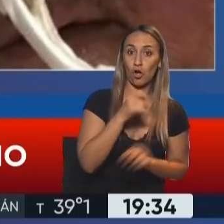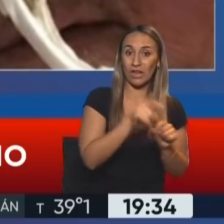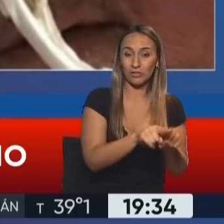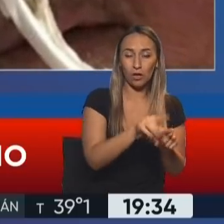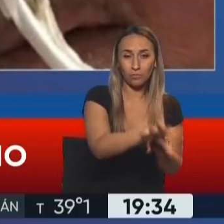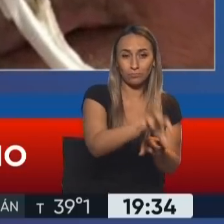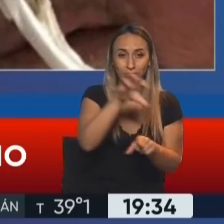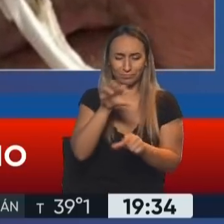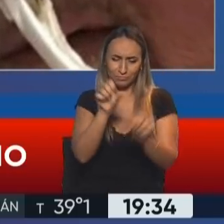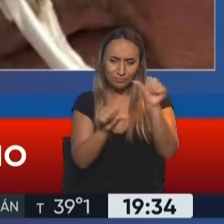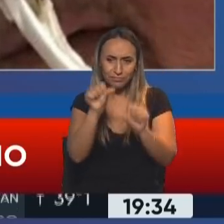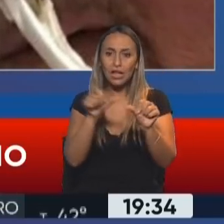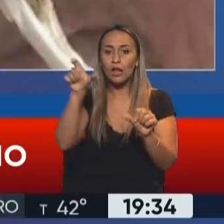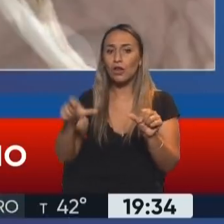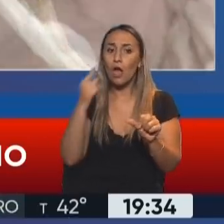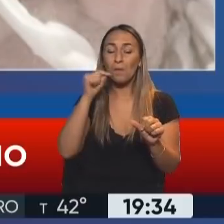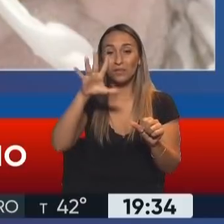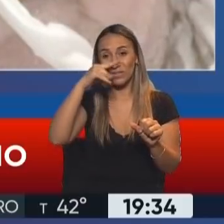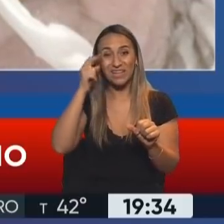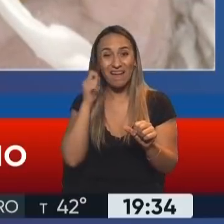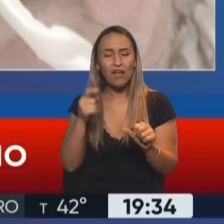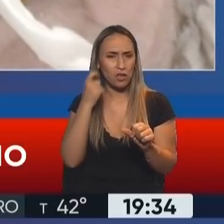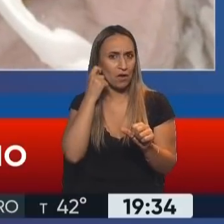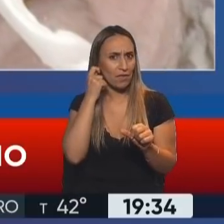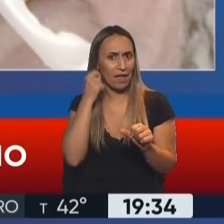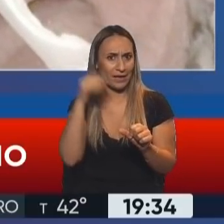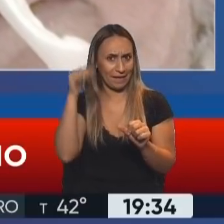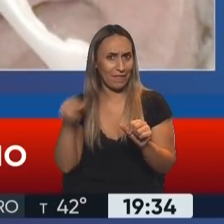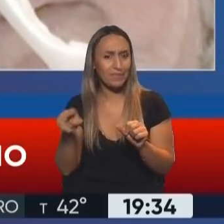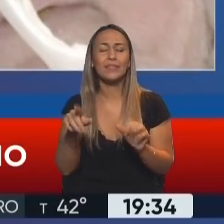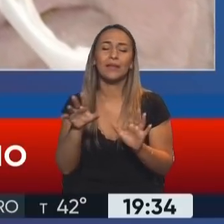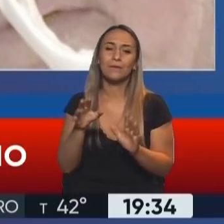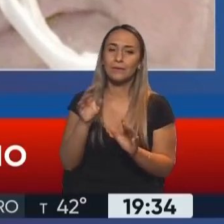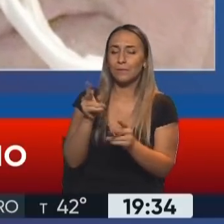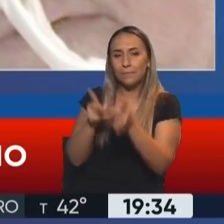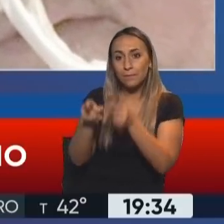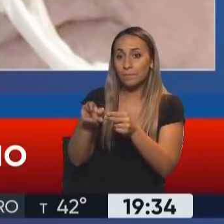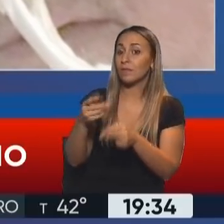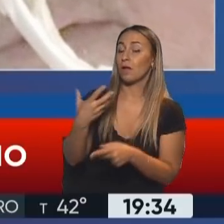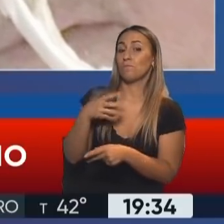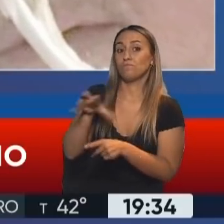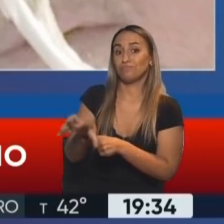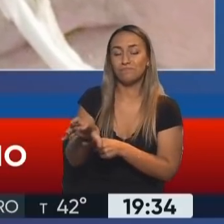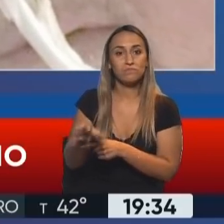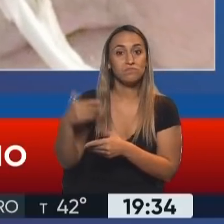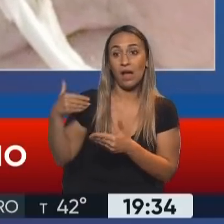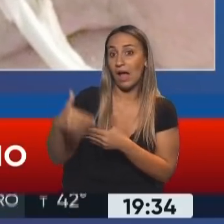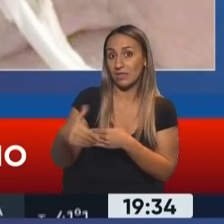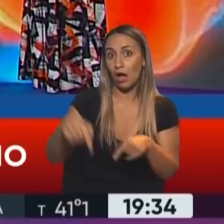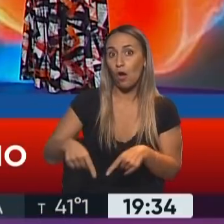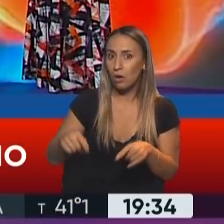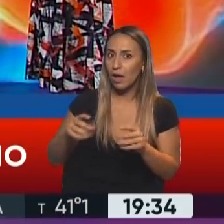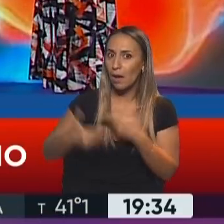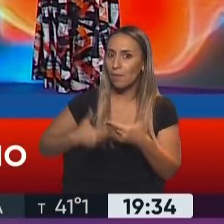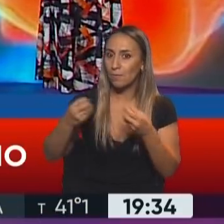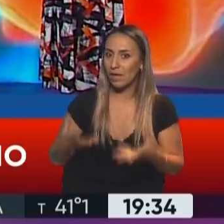años, diabético con insuficiencia cardíaca, que hasta ahora la evolución es buena. Hay que esperar. ¿Cuánto hace de esto, doctor,